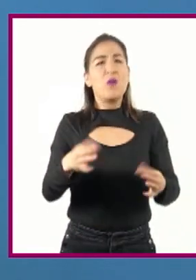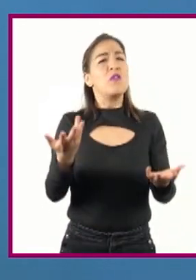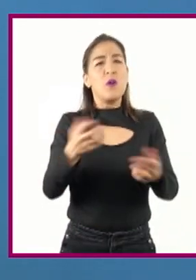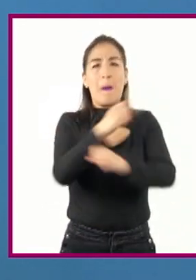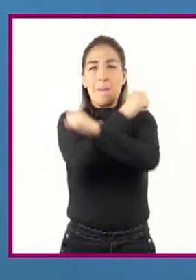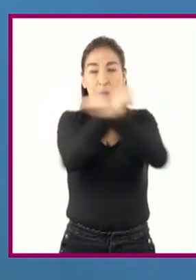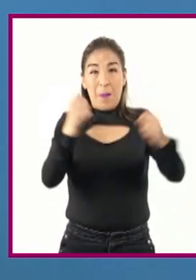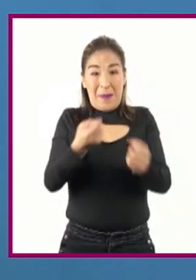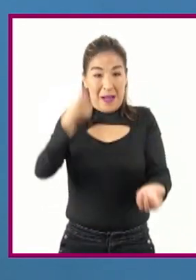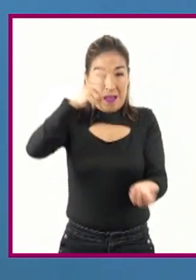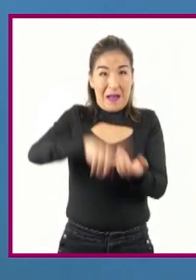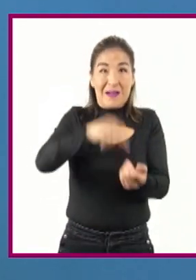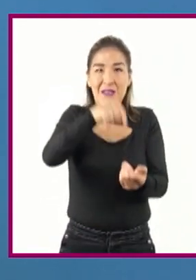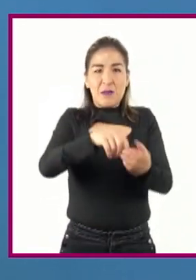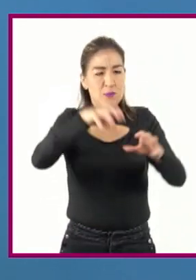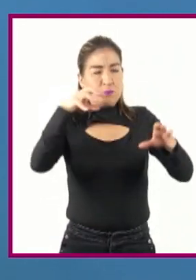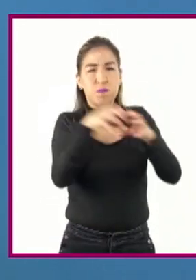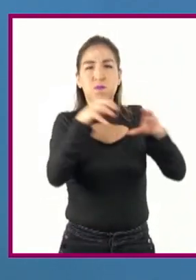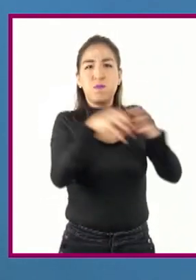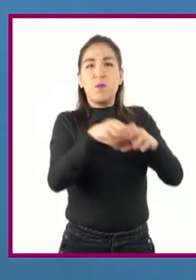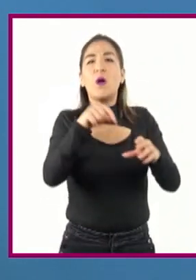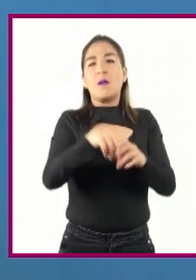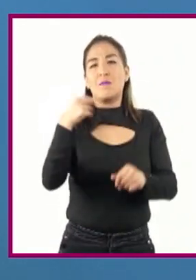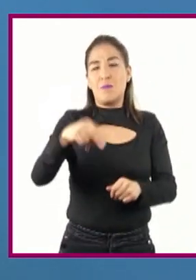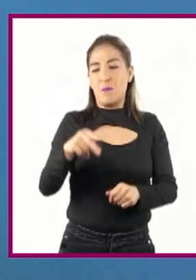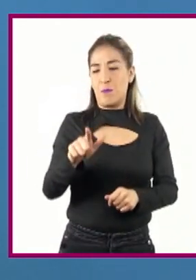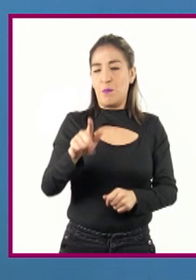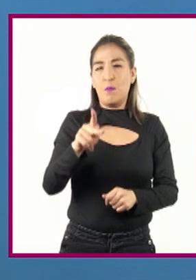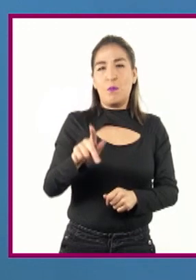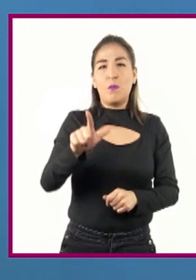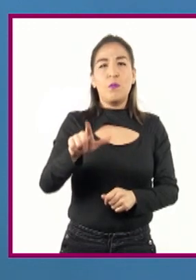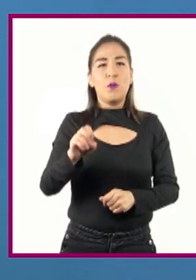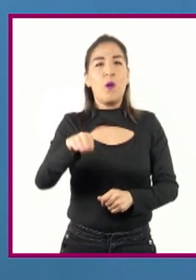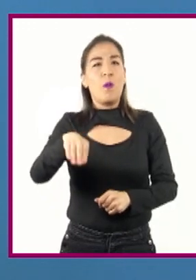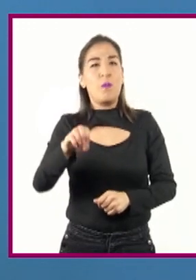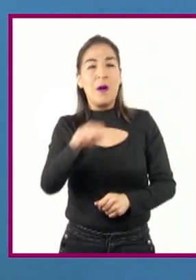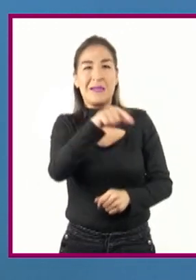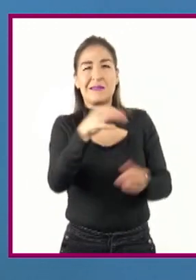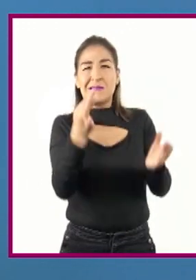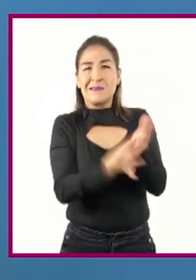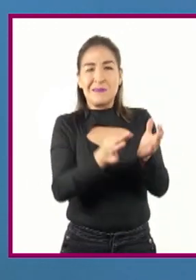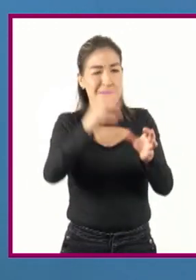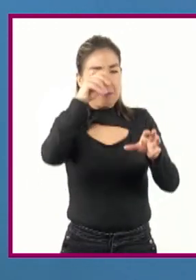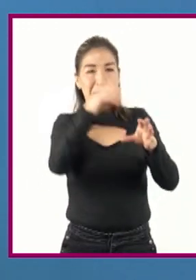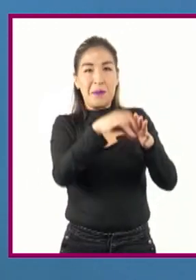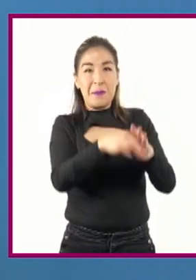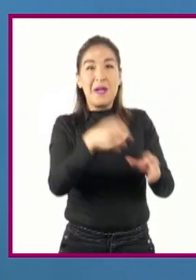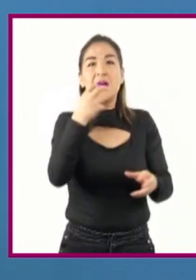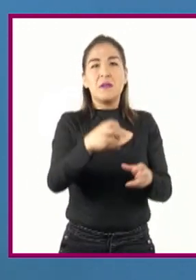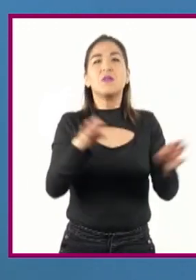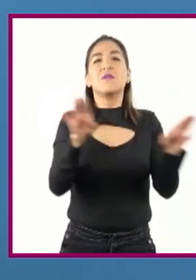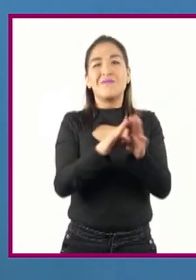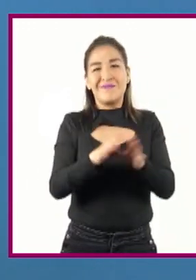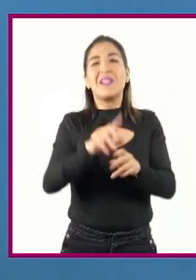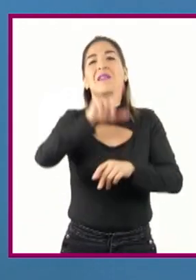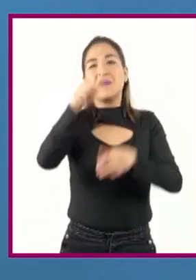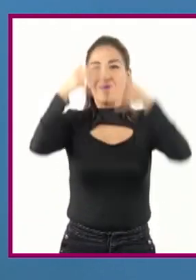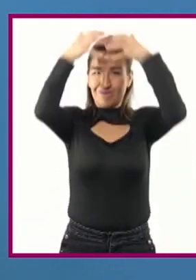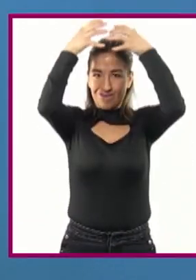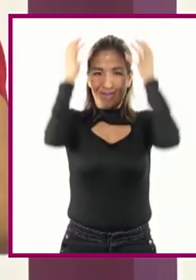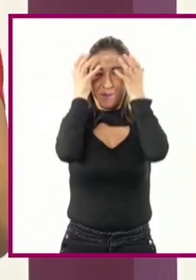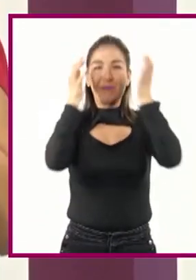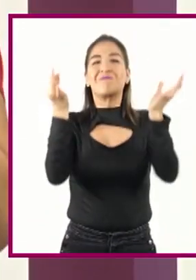que rellenaban con bolitas de plomo y debido a esto, los soldados comenzaron a usar cascos de